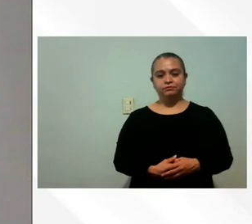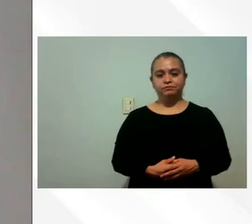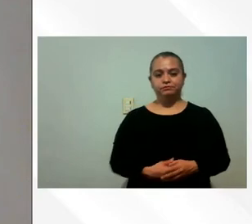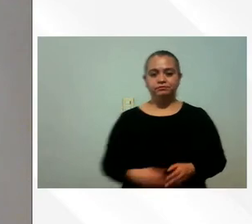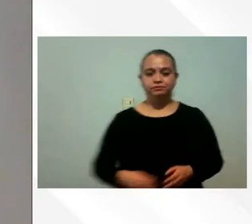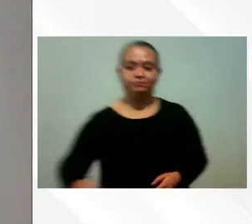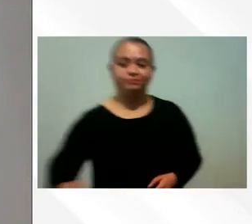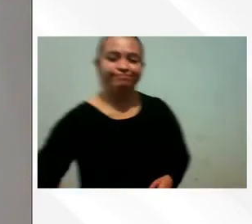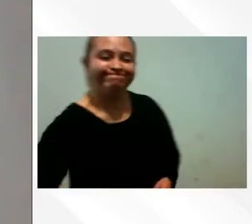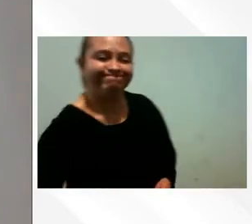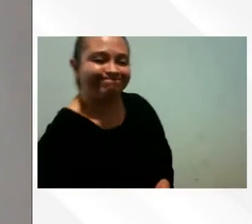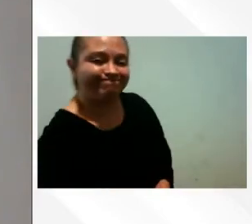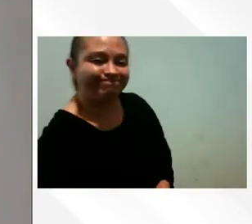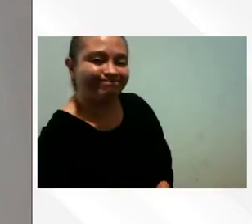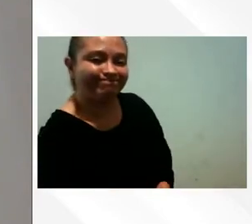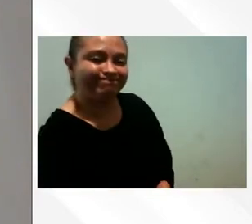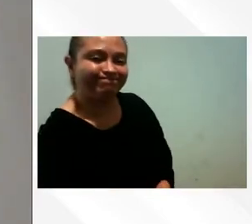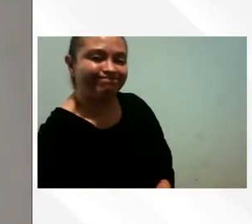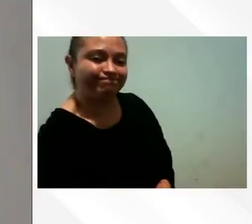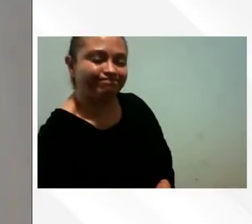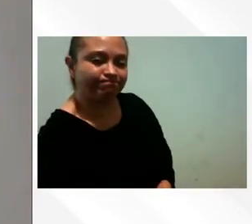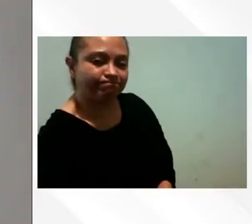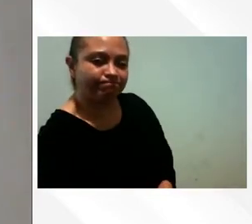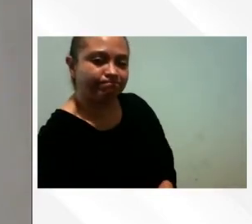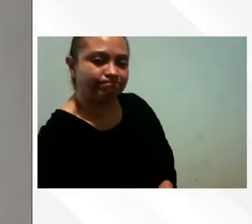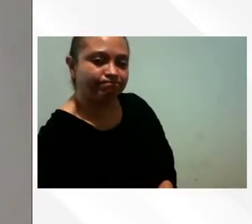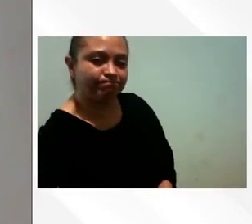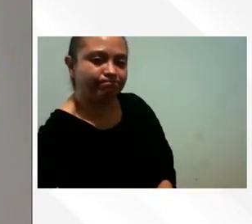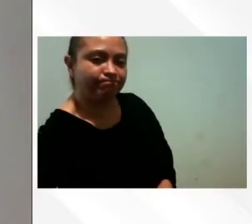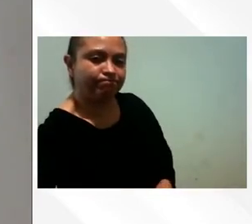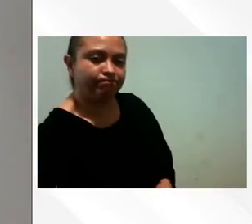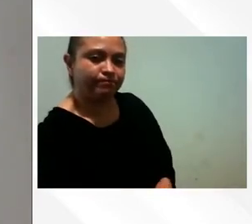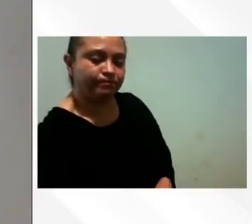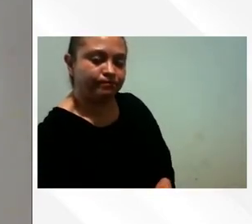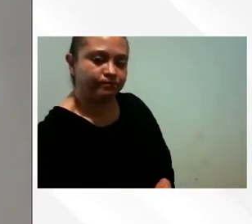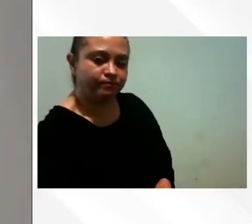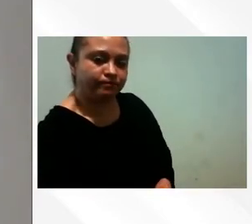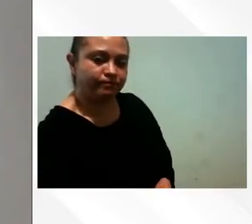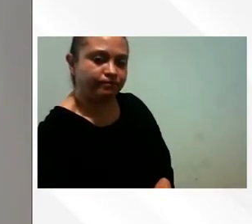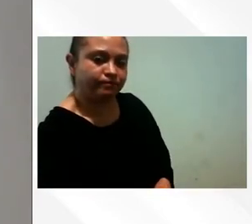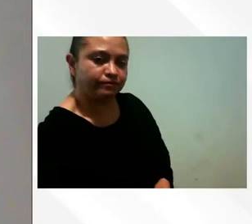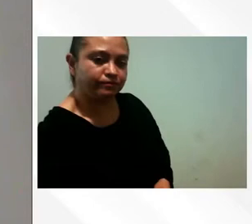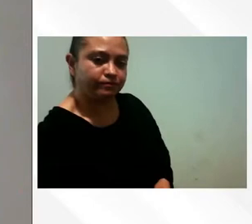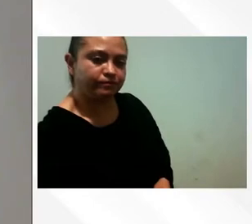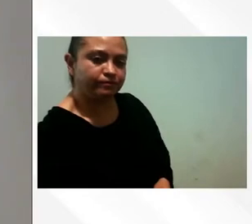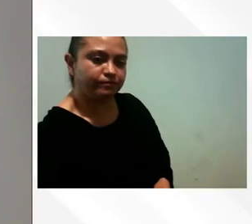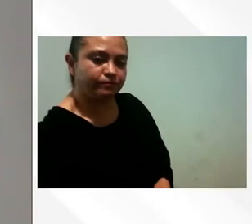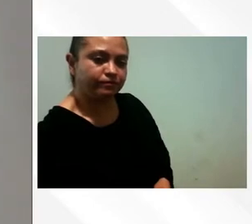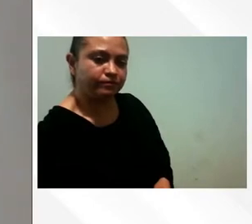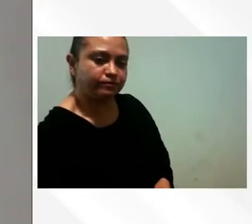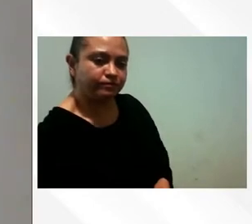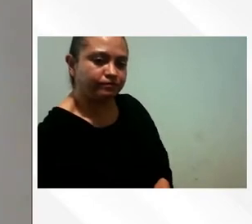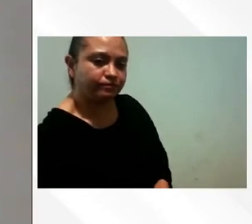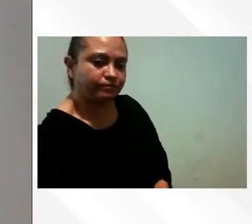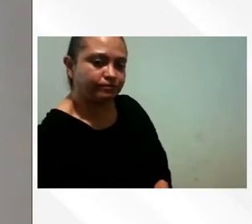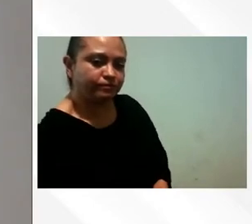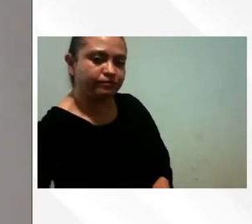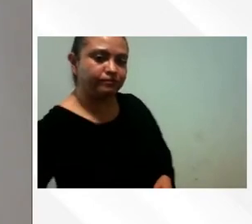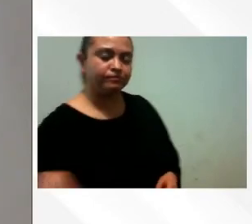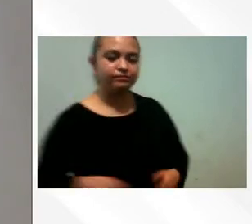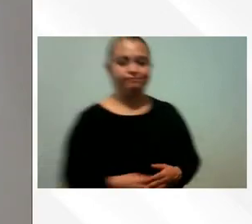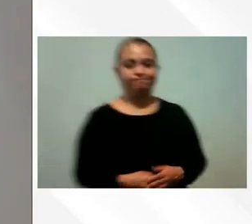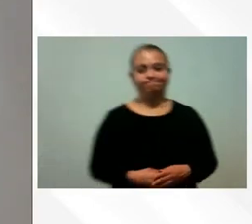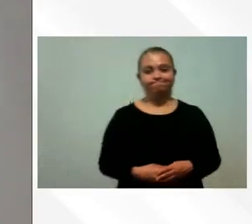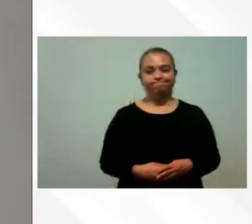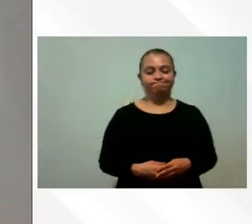el conocimiento colectivo. Si nos ayudan también como de qué otras maneras hacemos presente el conocimiento colectivo